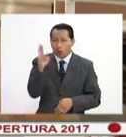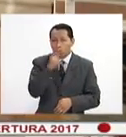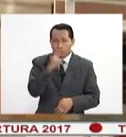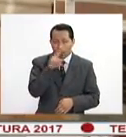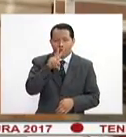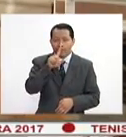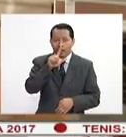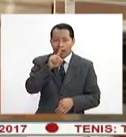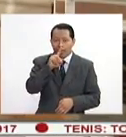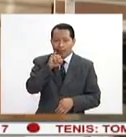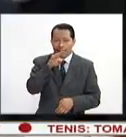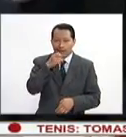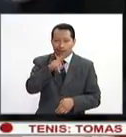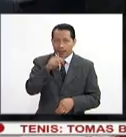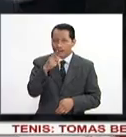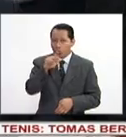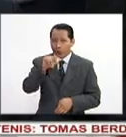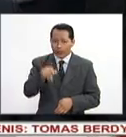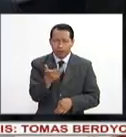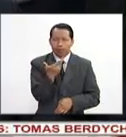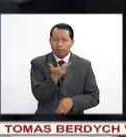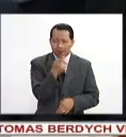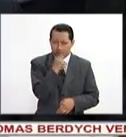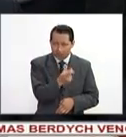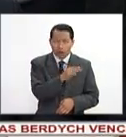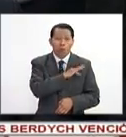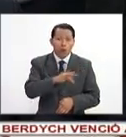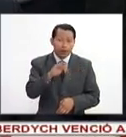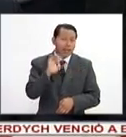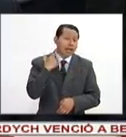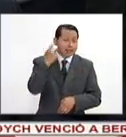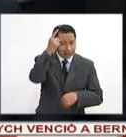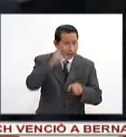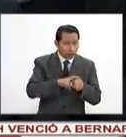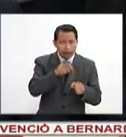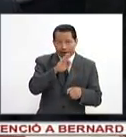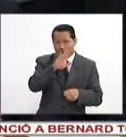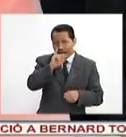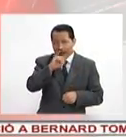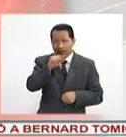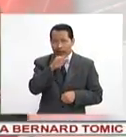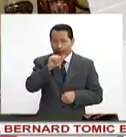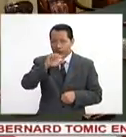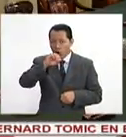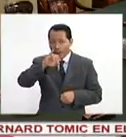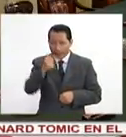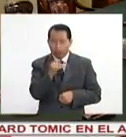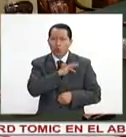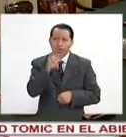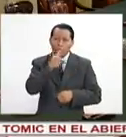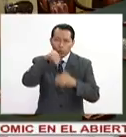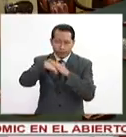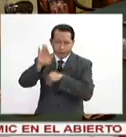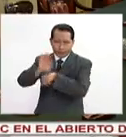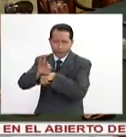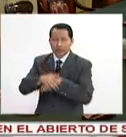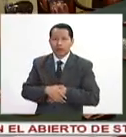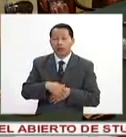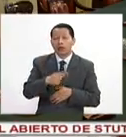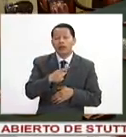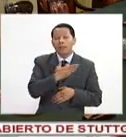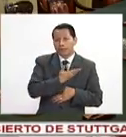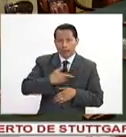Rusia, Vladimir Putin, ofreció asilo político al exdirector del FBI, James Comey. La primera ministra,